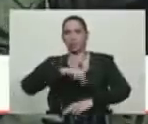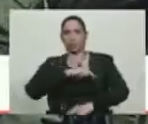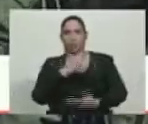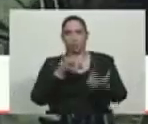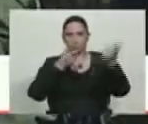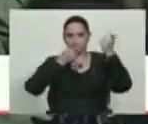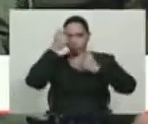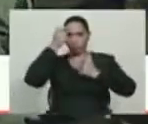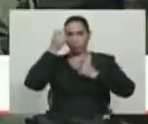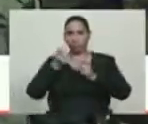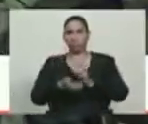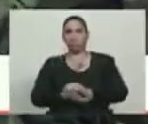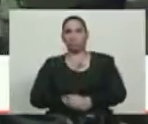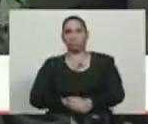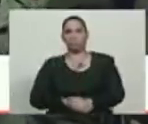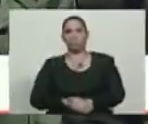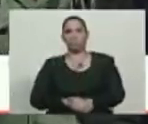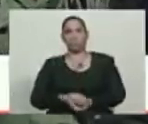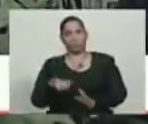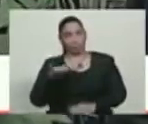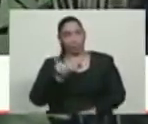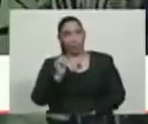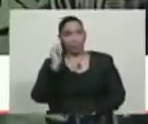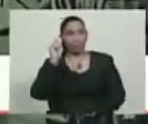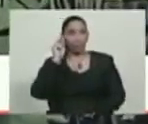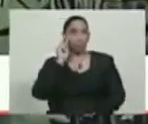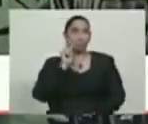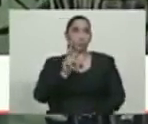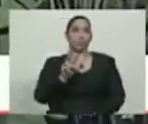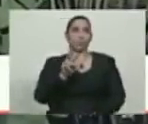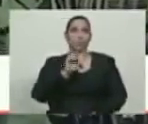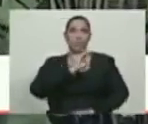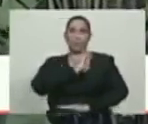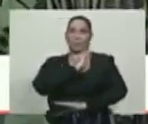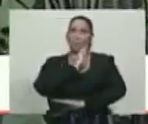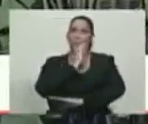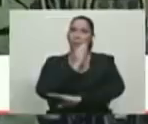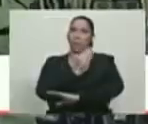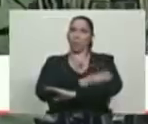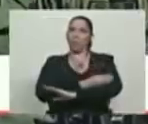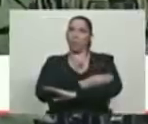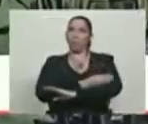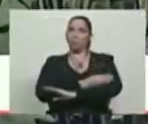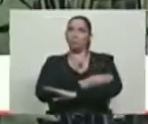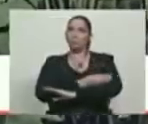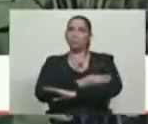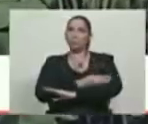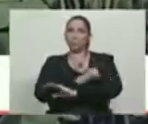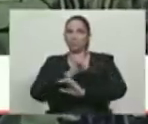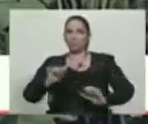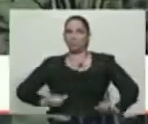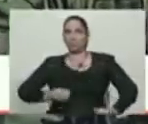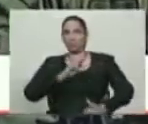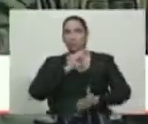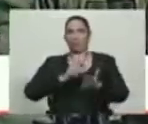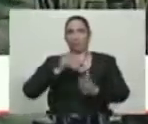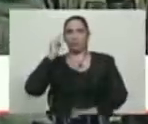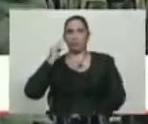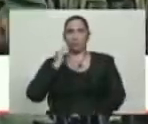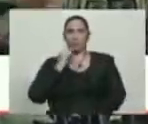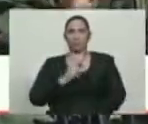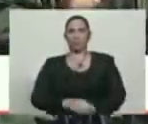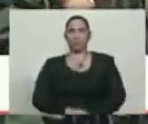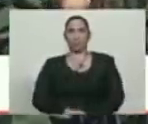Chávez. Hay que ver la fortaleza que ha tomado la Guardia Nacional Bolivariana en